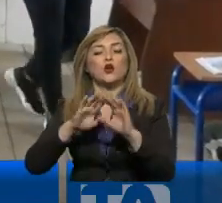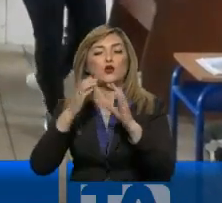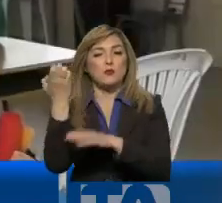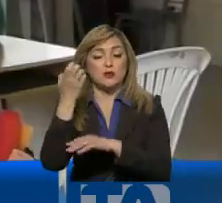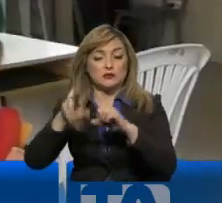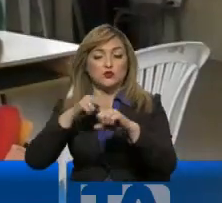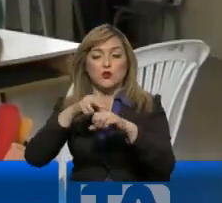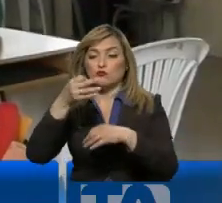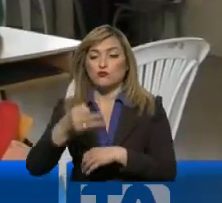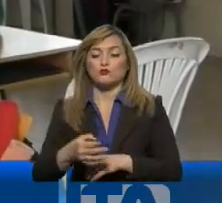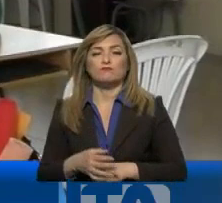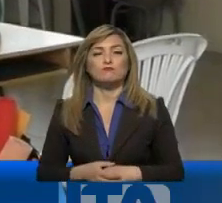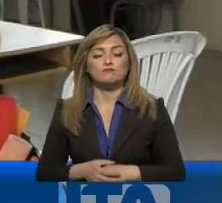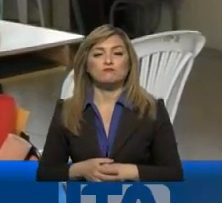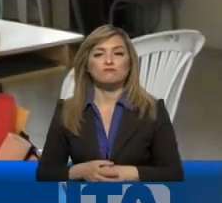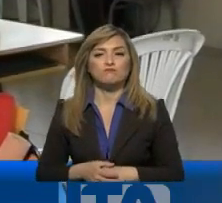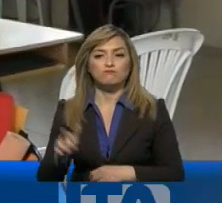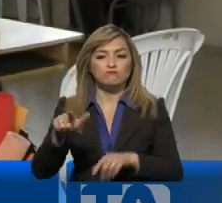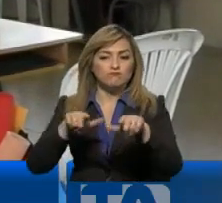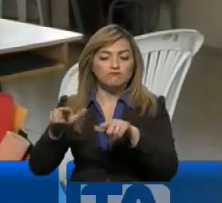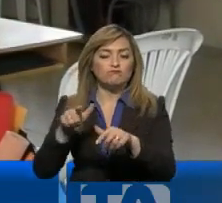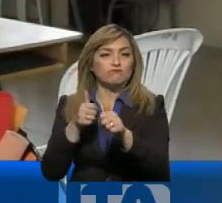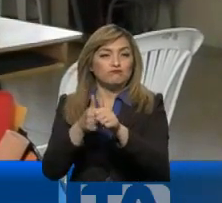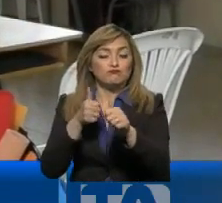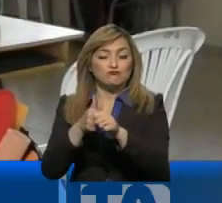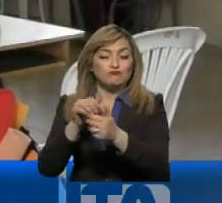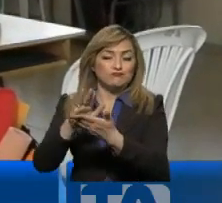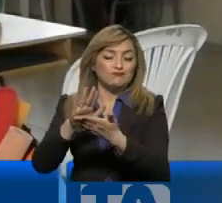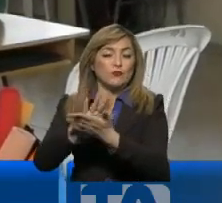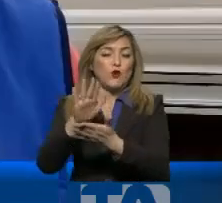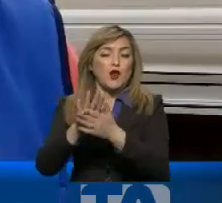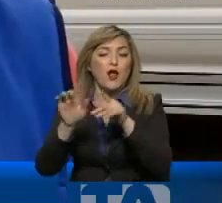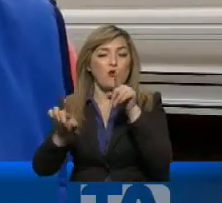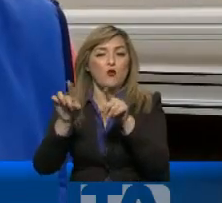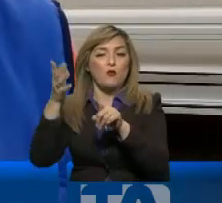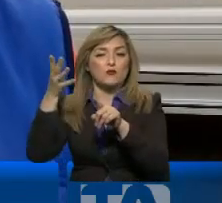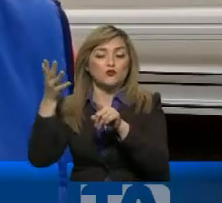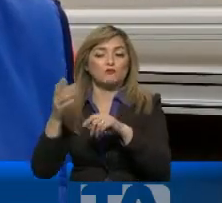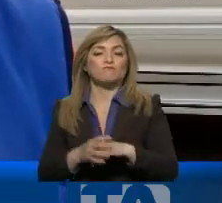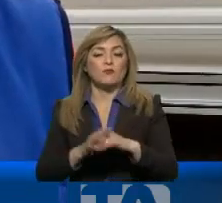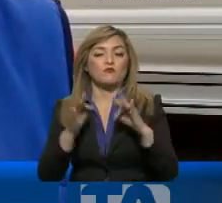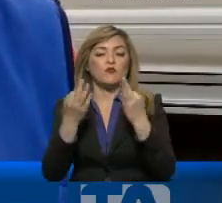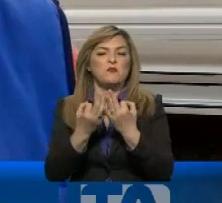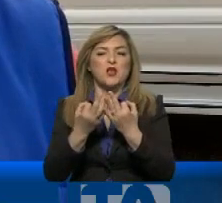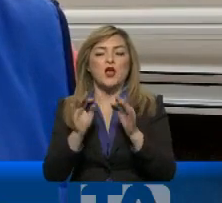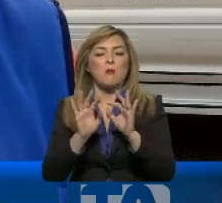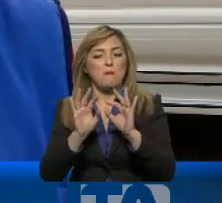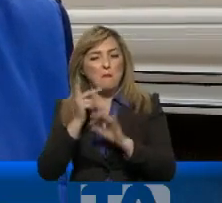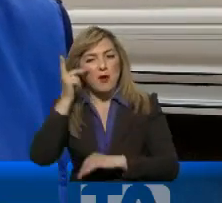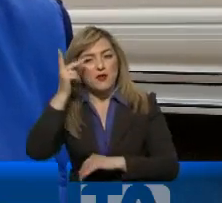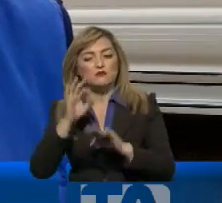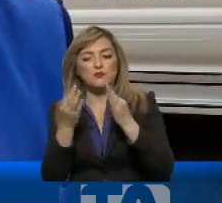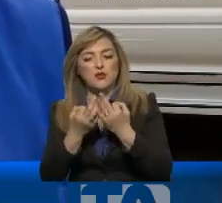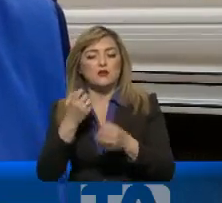comunidades cercanas a las instalaciones educativas, solo asisten algunos profesores. Padres de familia trabajan en la agricultura, en el campo,